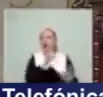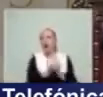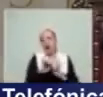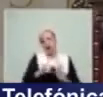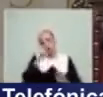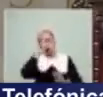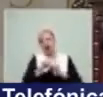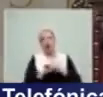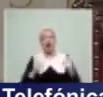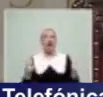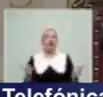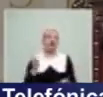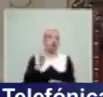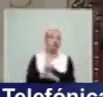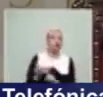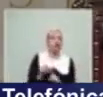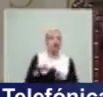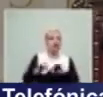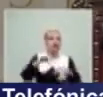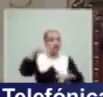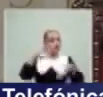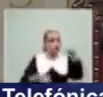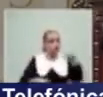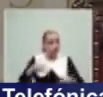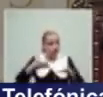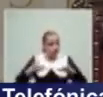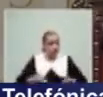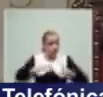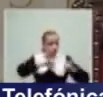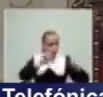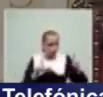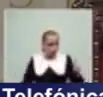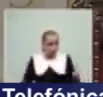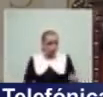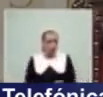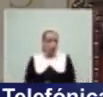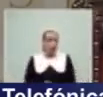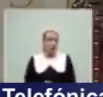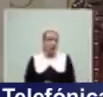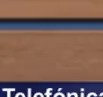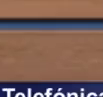hecho porque el asunto acaba de llegar a la Corte. Bueno, pues